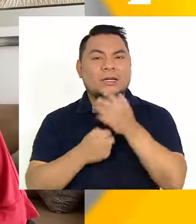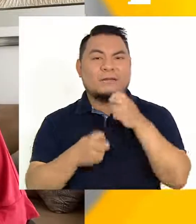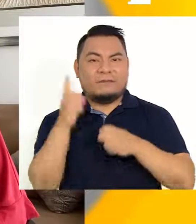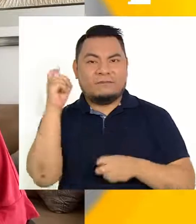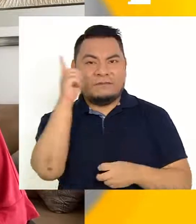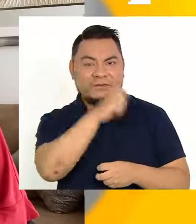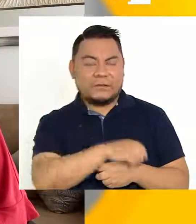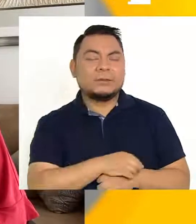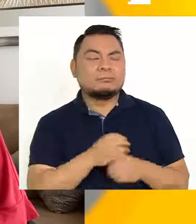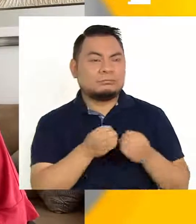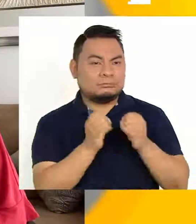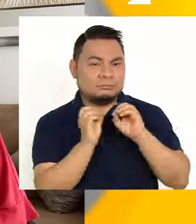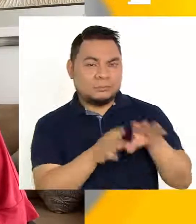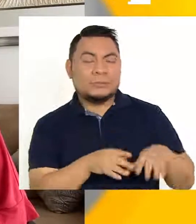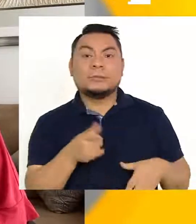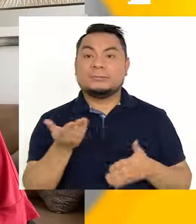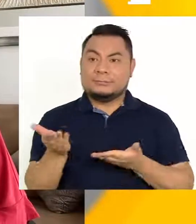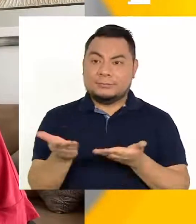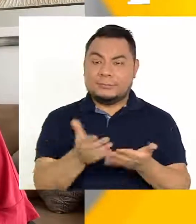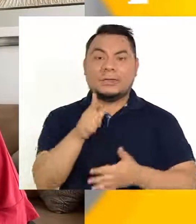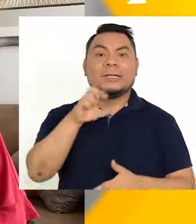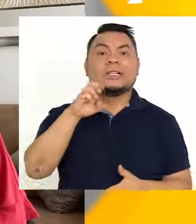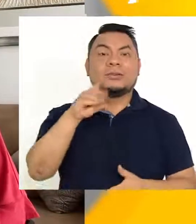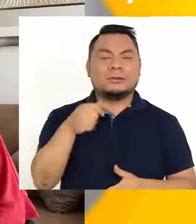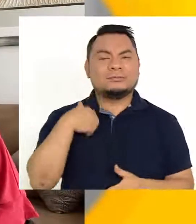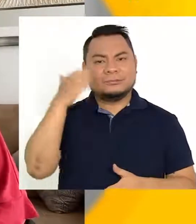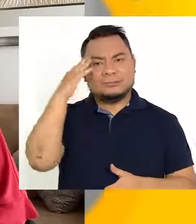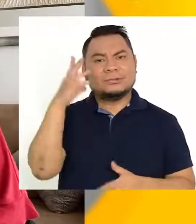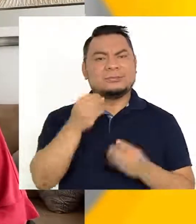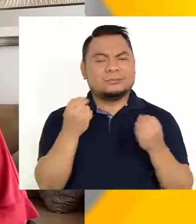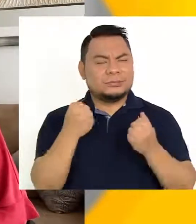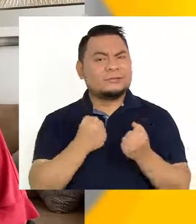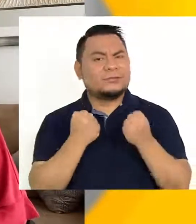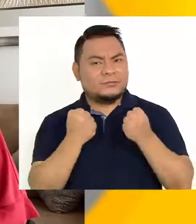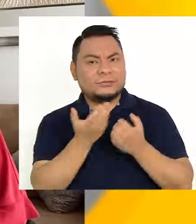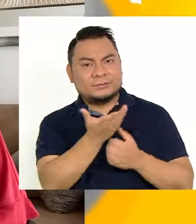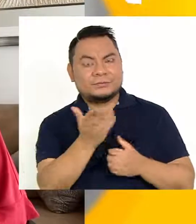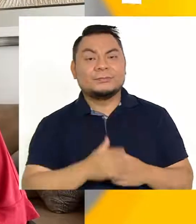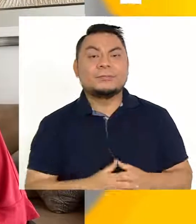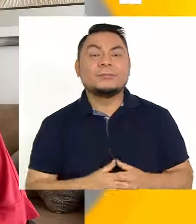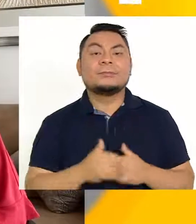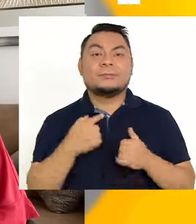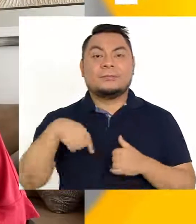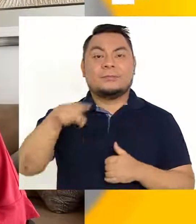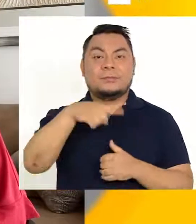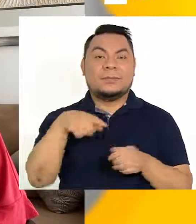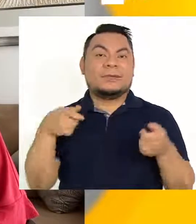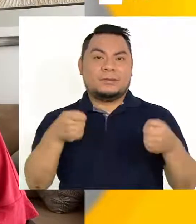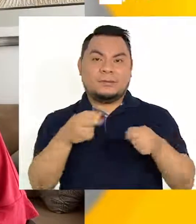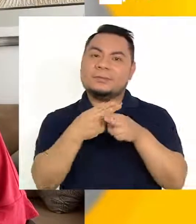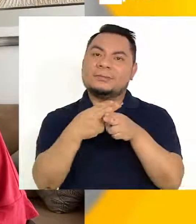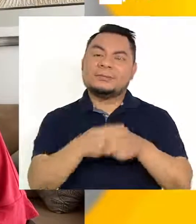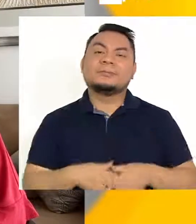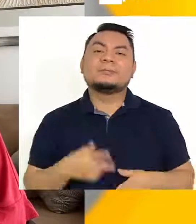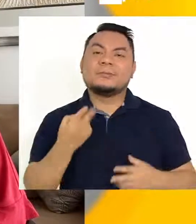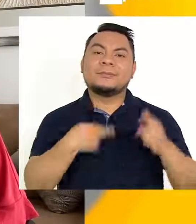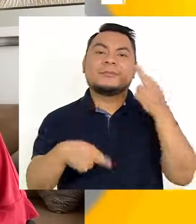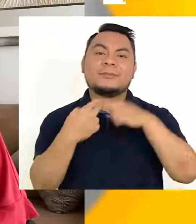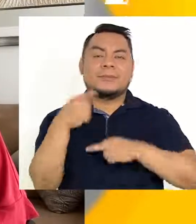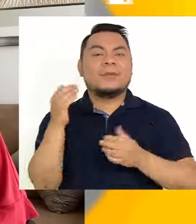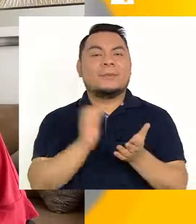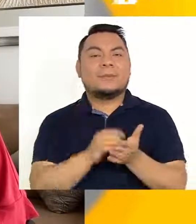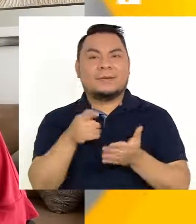los obstáculos. Sigue adelante, Leonardo. Yo sé que tú tienes mucha garra, mucha fuerza. Vamos nosotros a una pequeña pausa